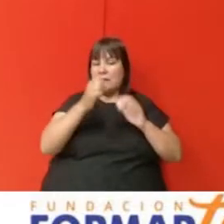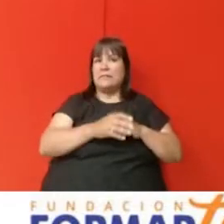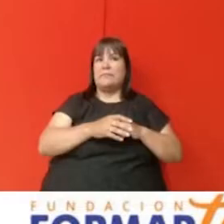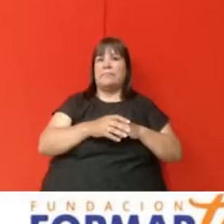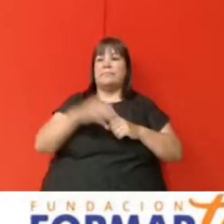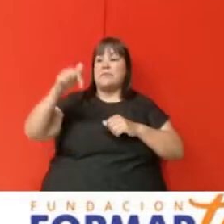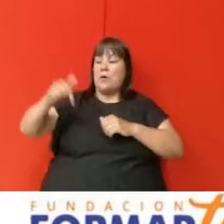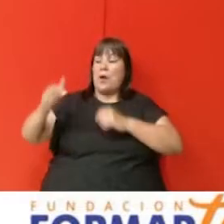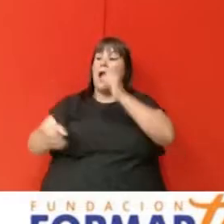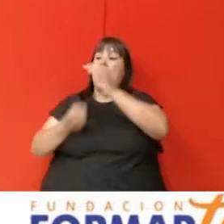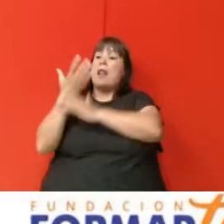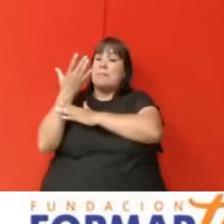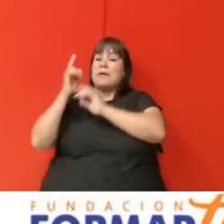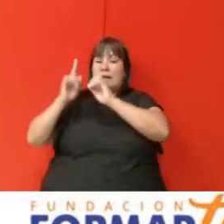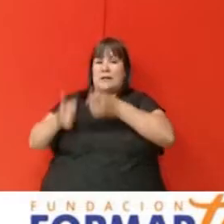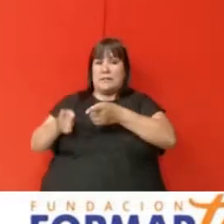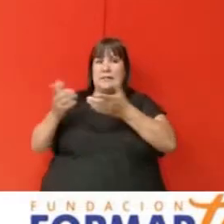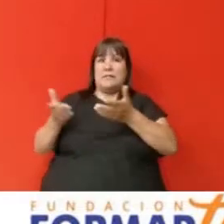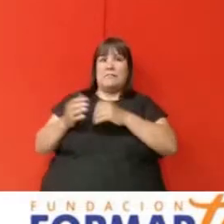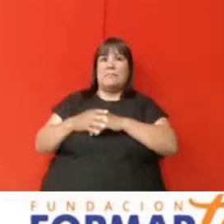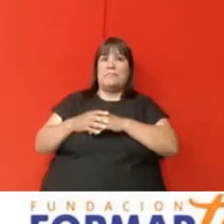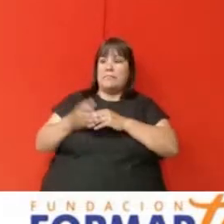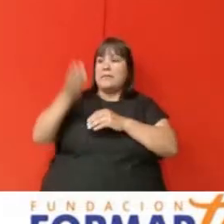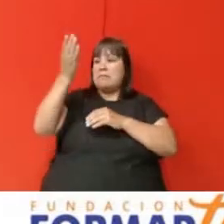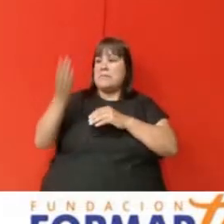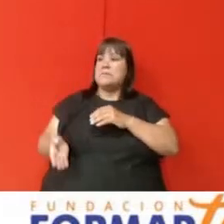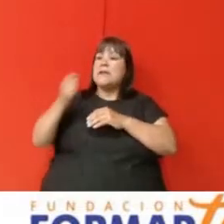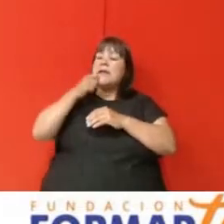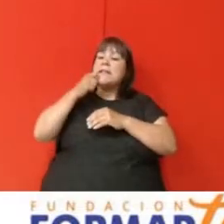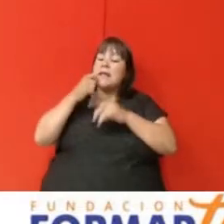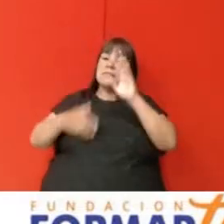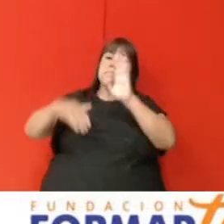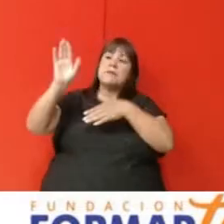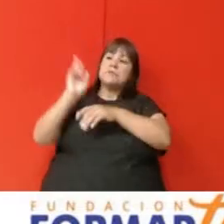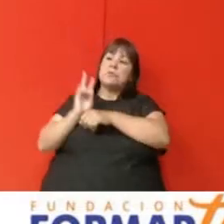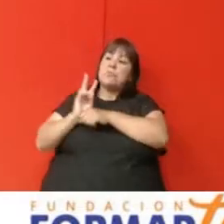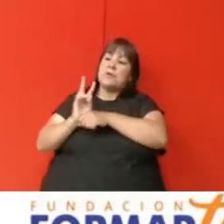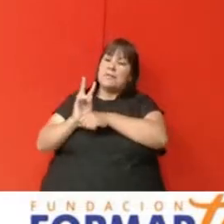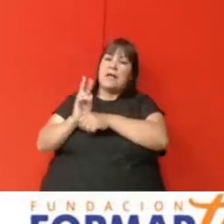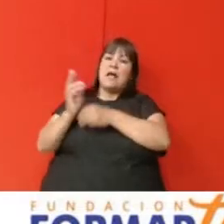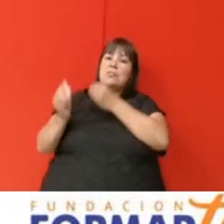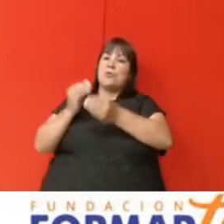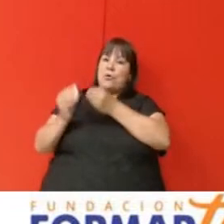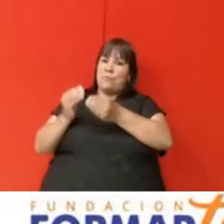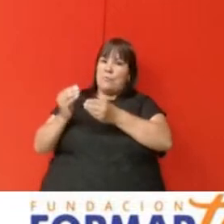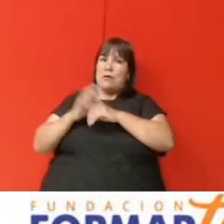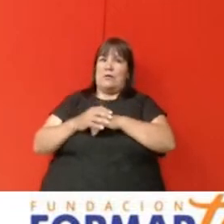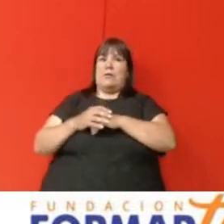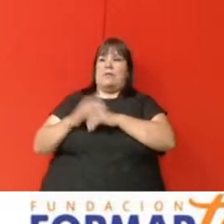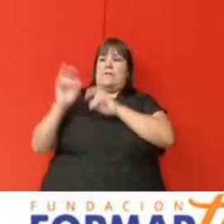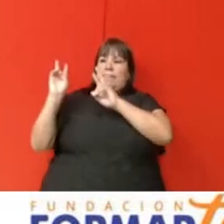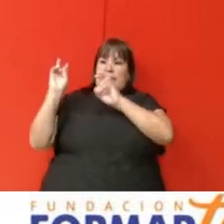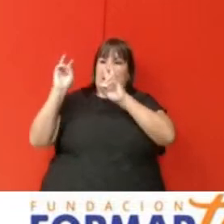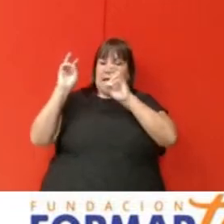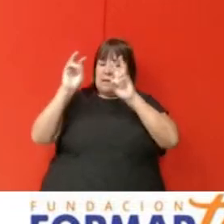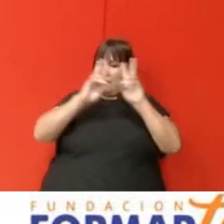mañana de cuidado, en la humanización, en el cuidado de las personas mayores, cuando un tema se toca varias veces